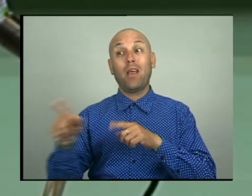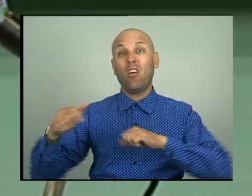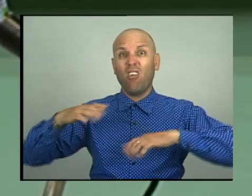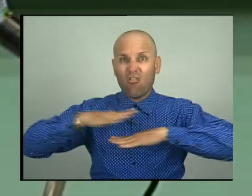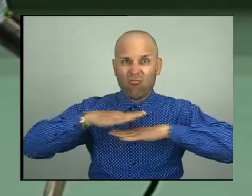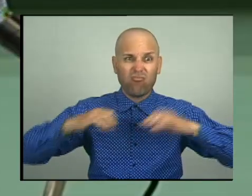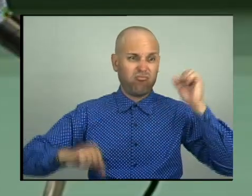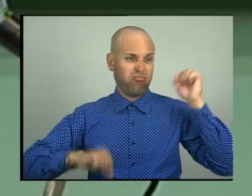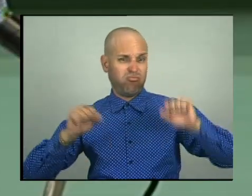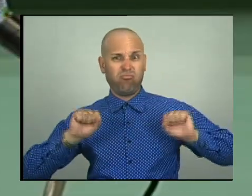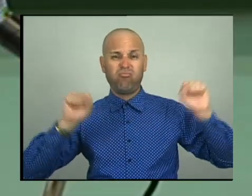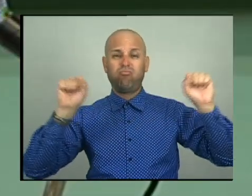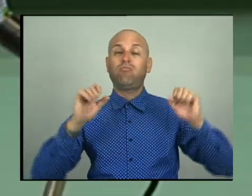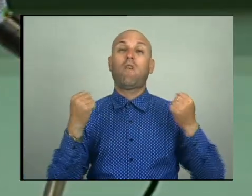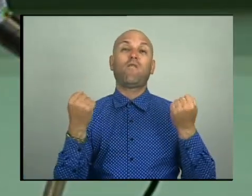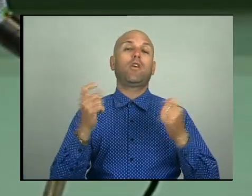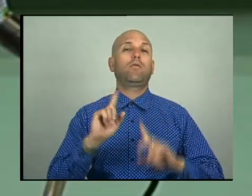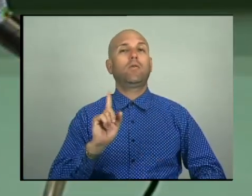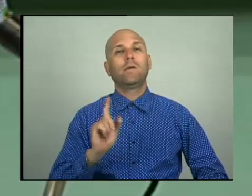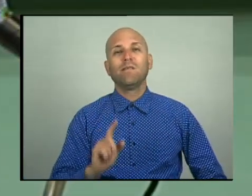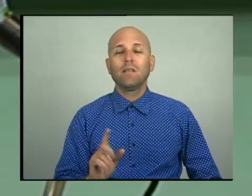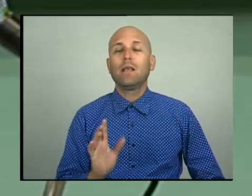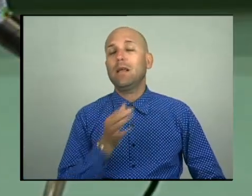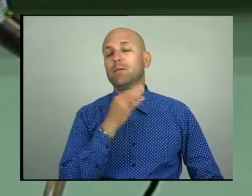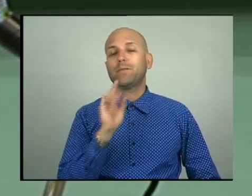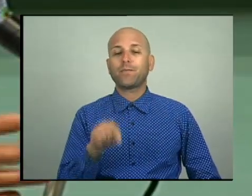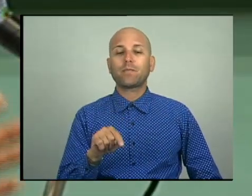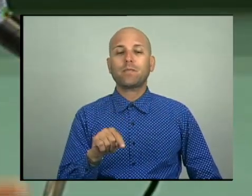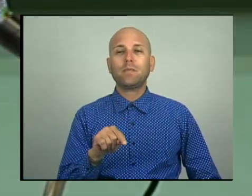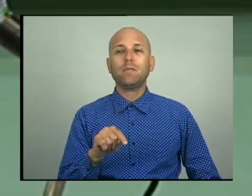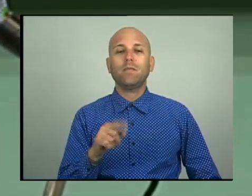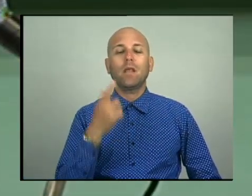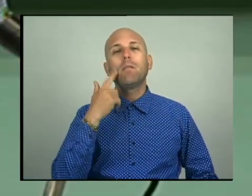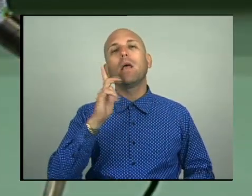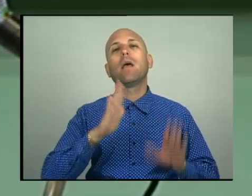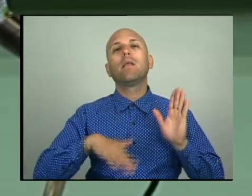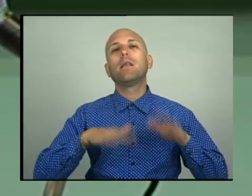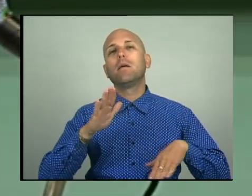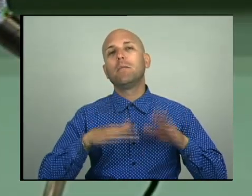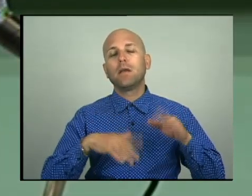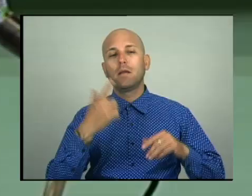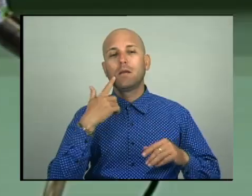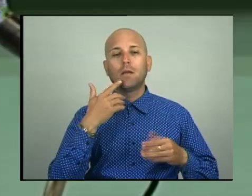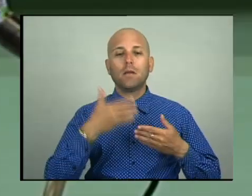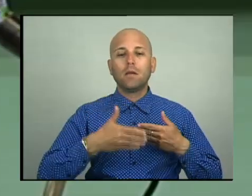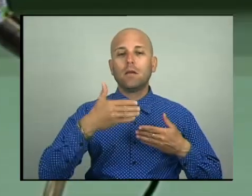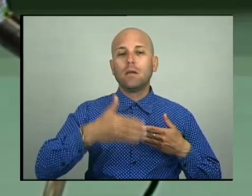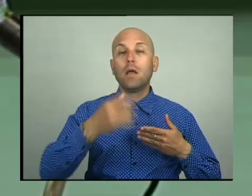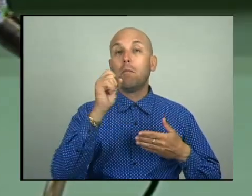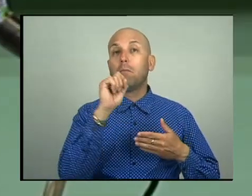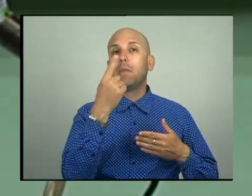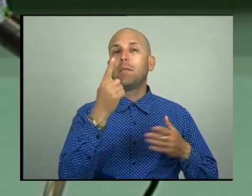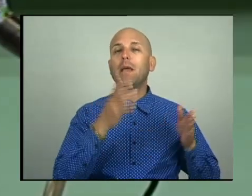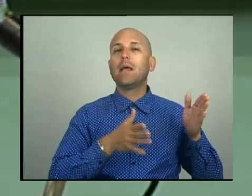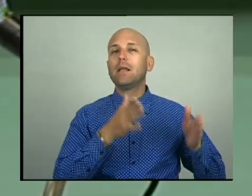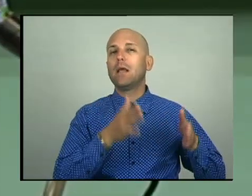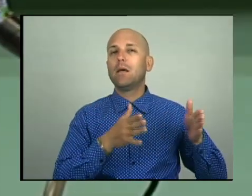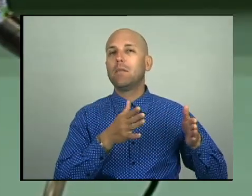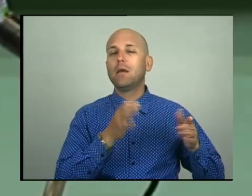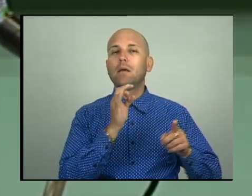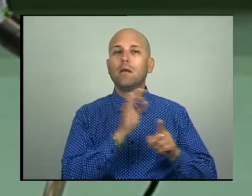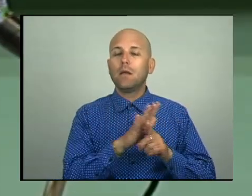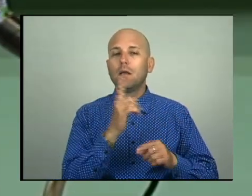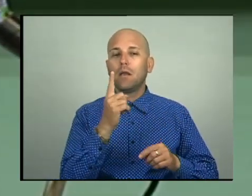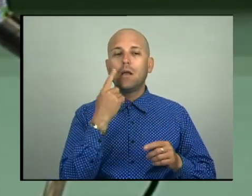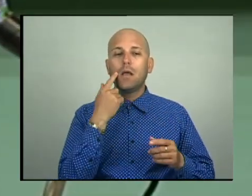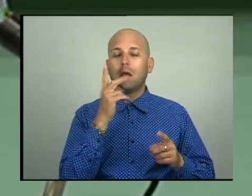de la operación y cómo quedó es lo que nos va a ir diciendo el seguimiento que van a tener. En una primera etapa ya un seguimiento primero